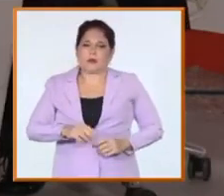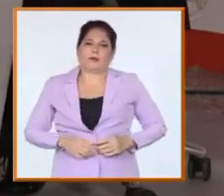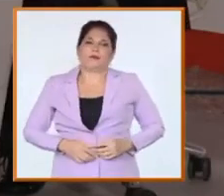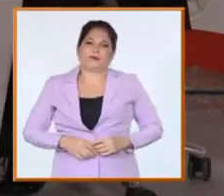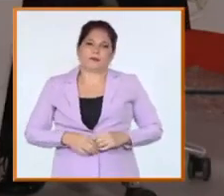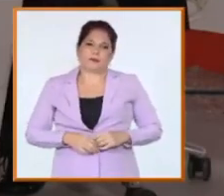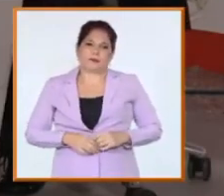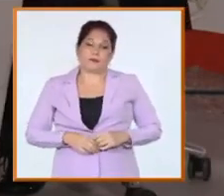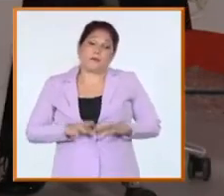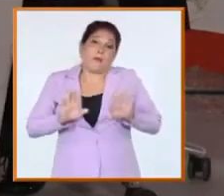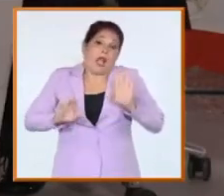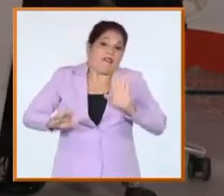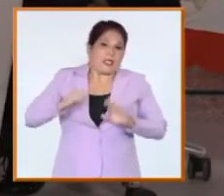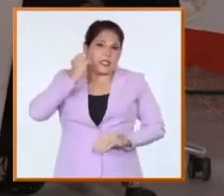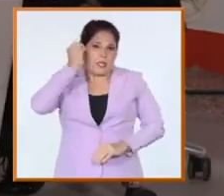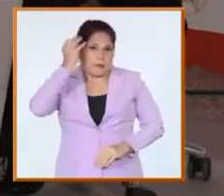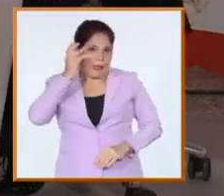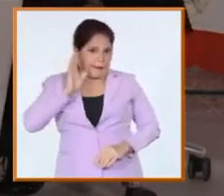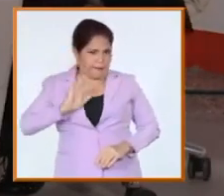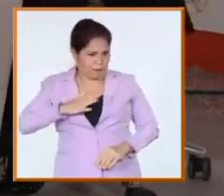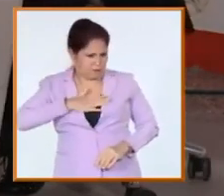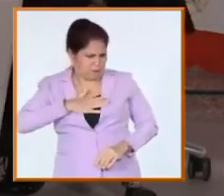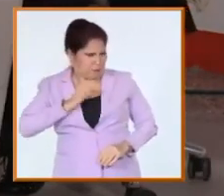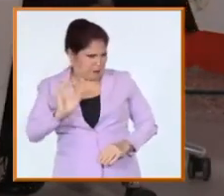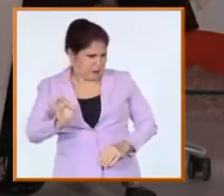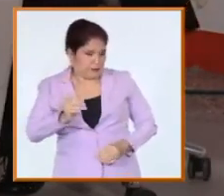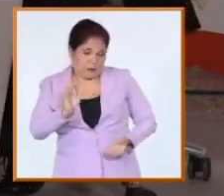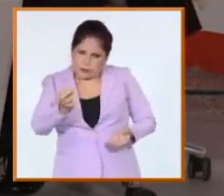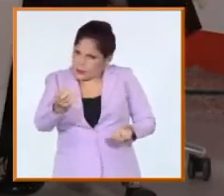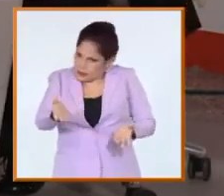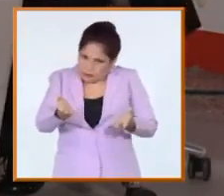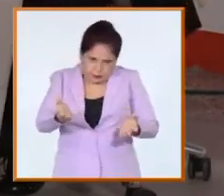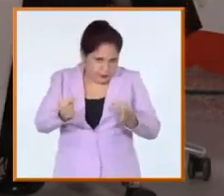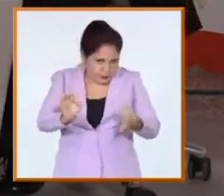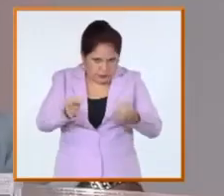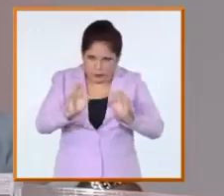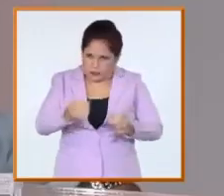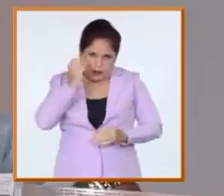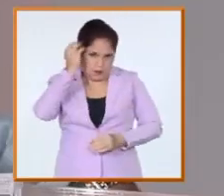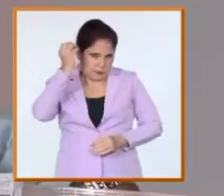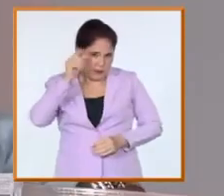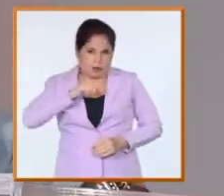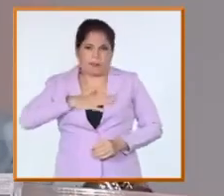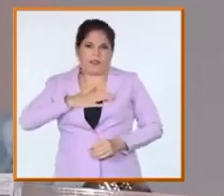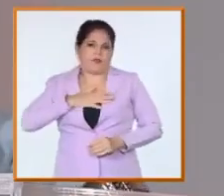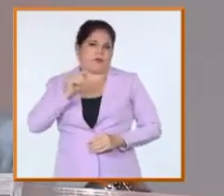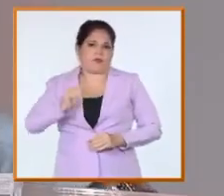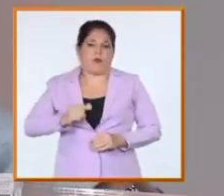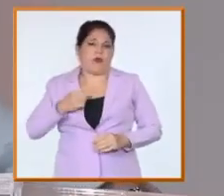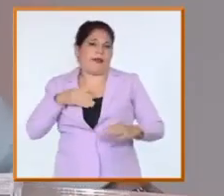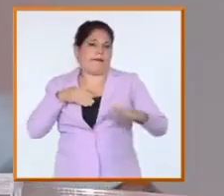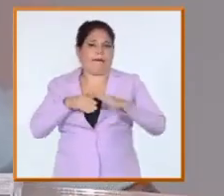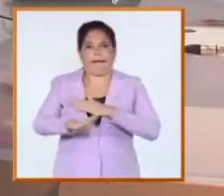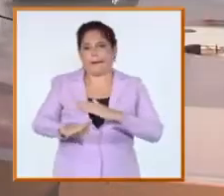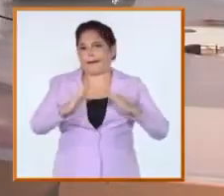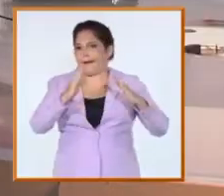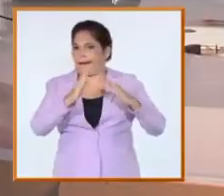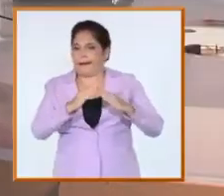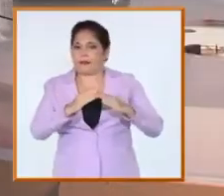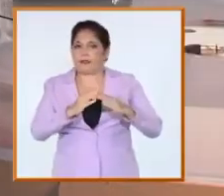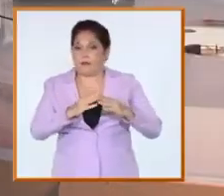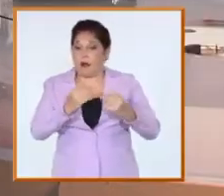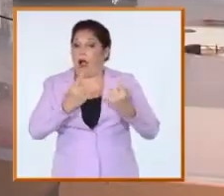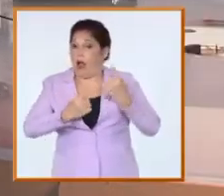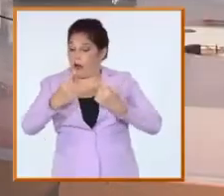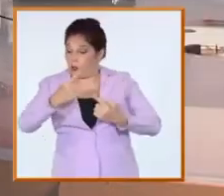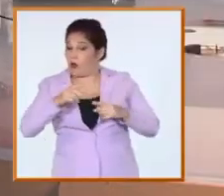de improvisada improvisada Exactamente esa es la palabra improvisada pero son son unos